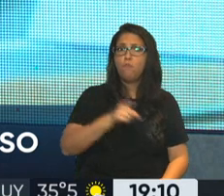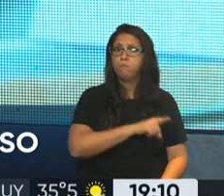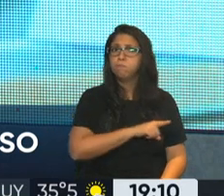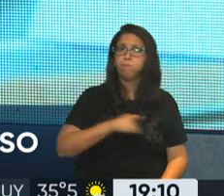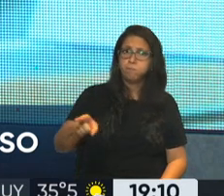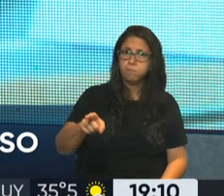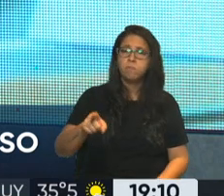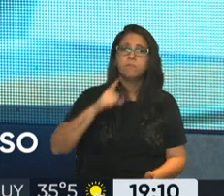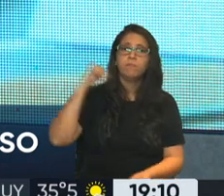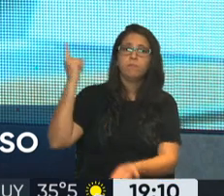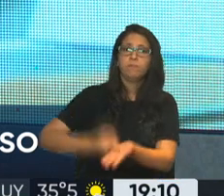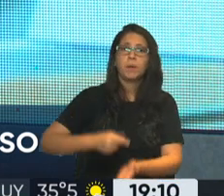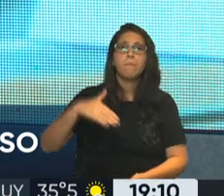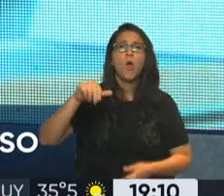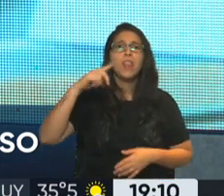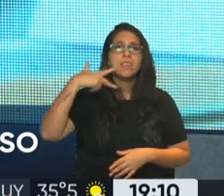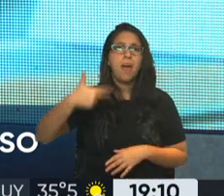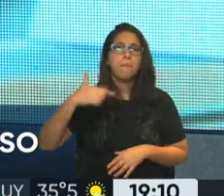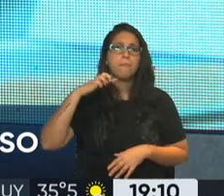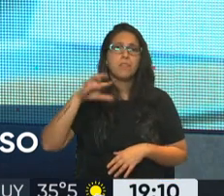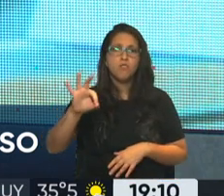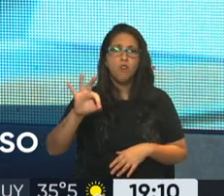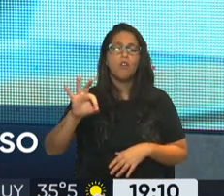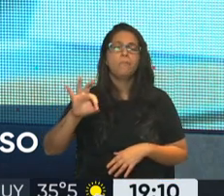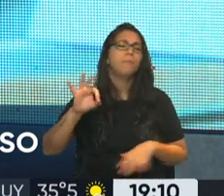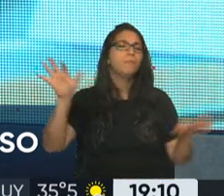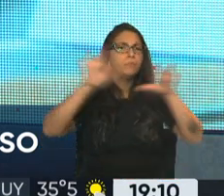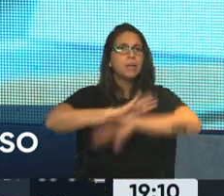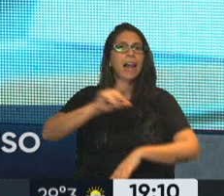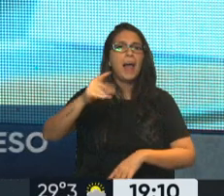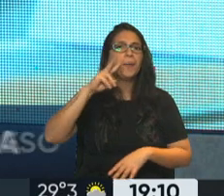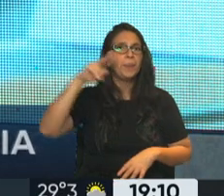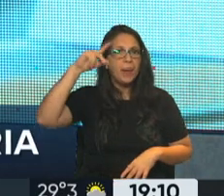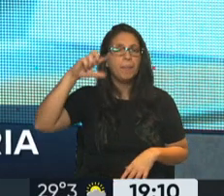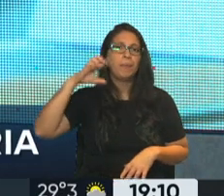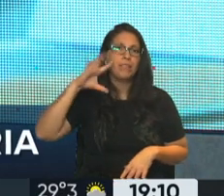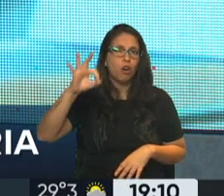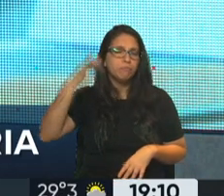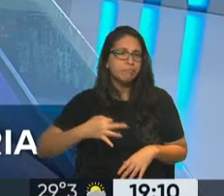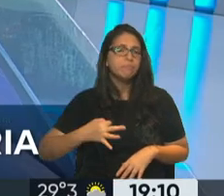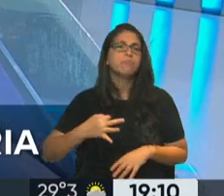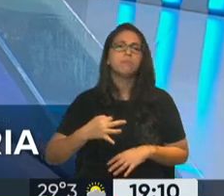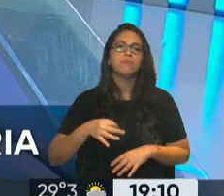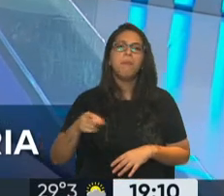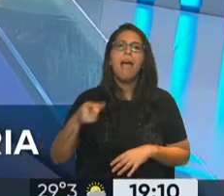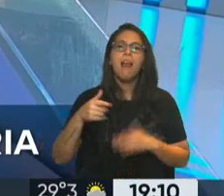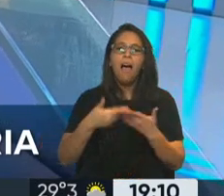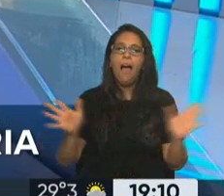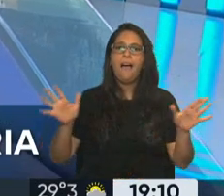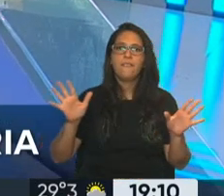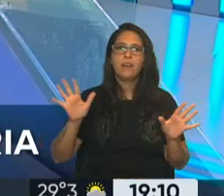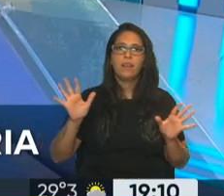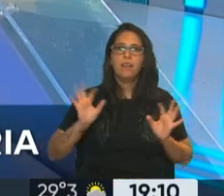Enrique Molina pico como para la vi pico en realidad eh Para que se abra nuevamente la la feria